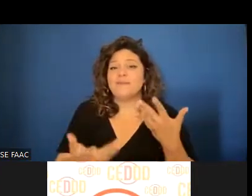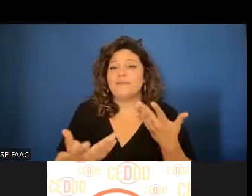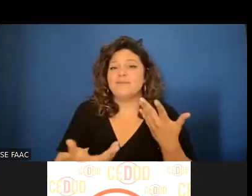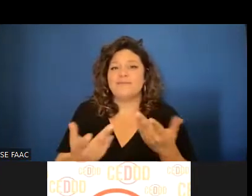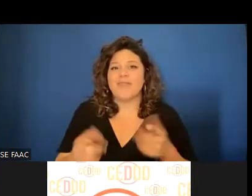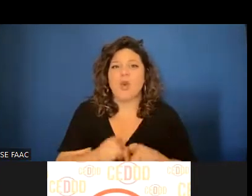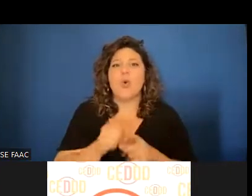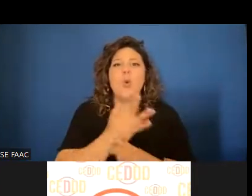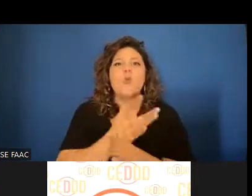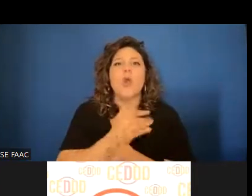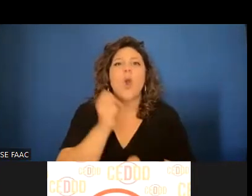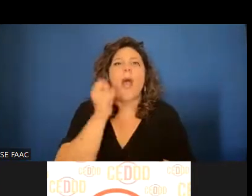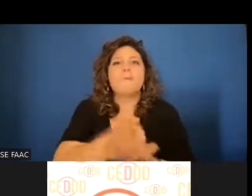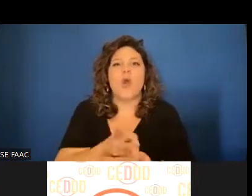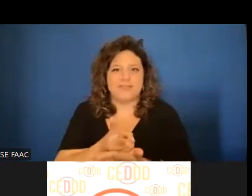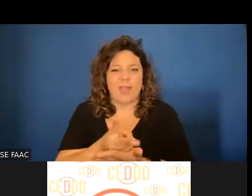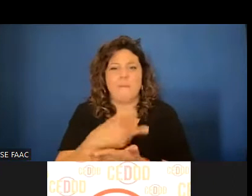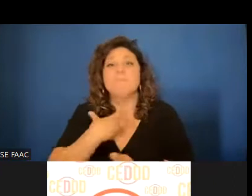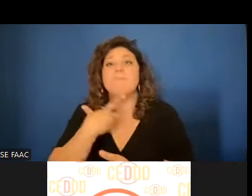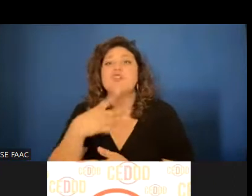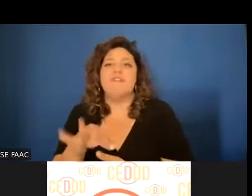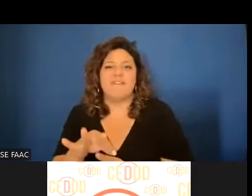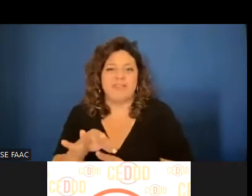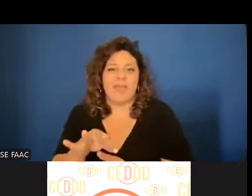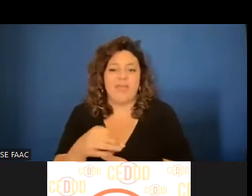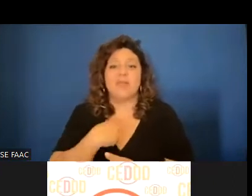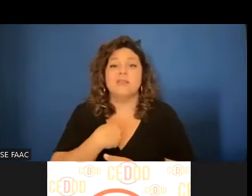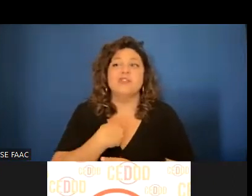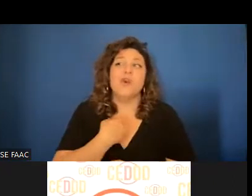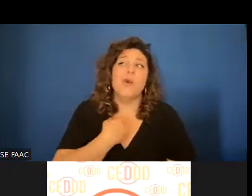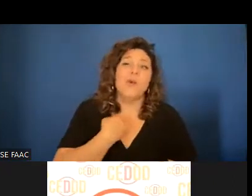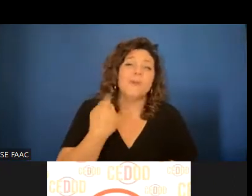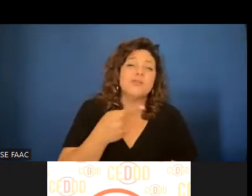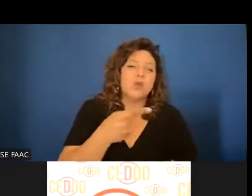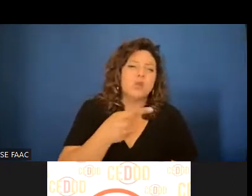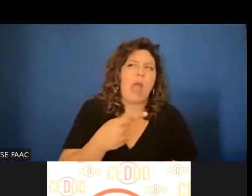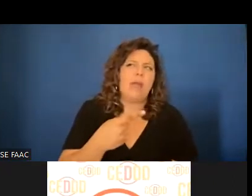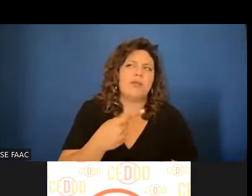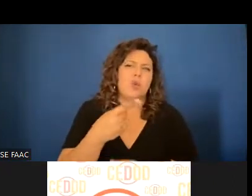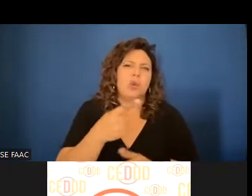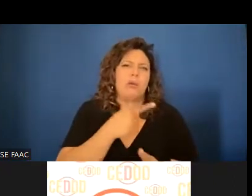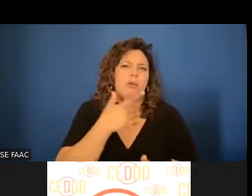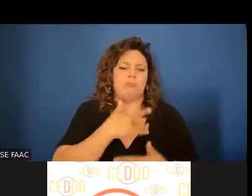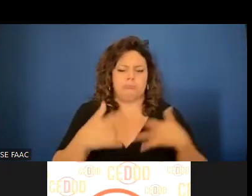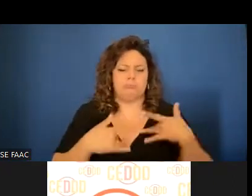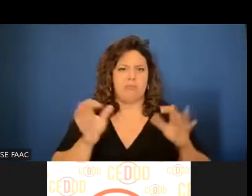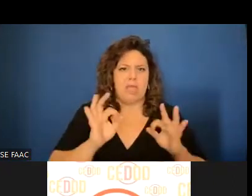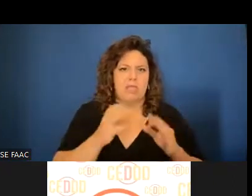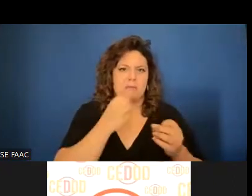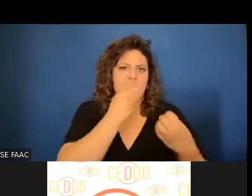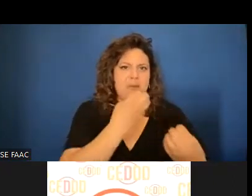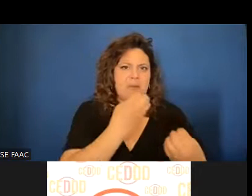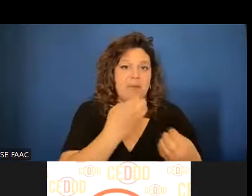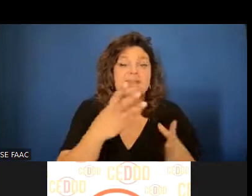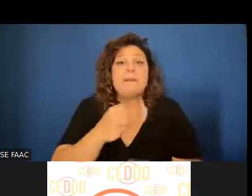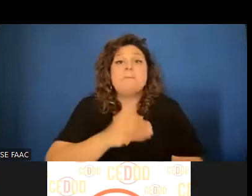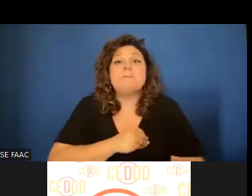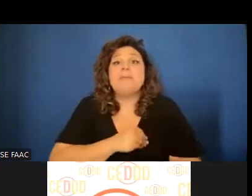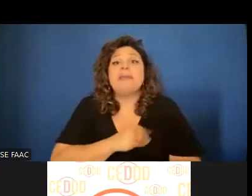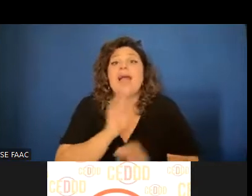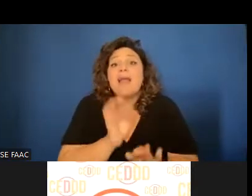pregunta dice así: que la ley sea muy amplia puede dar lugar a situaciones en que todo cabe o, al contrario, crea